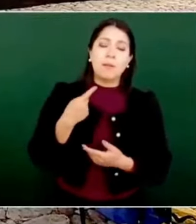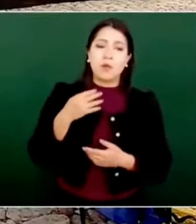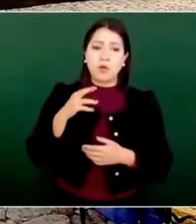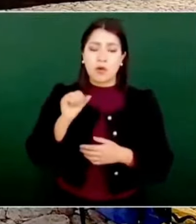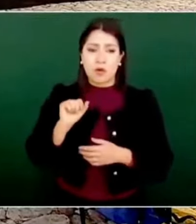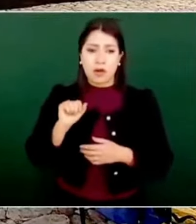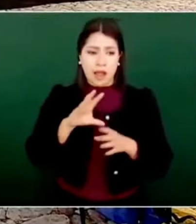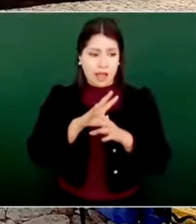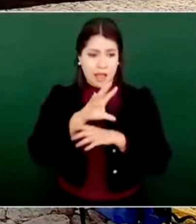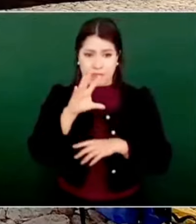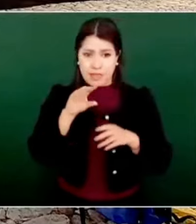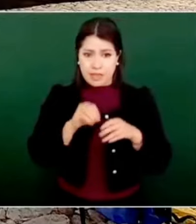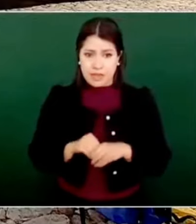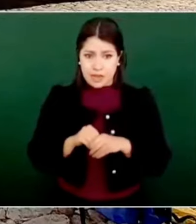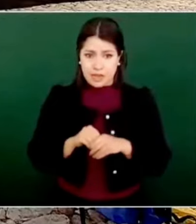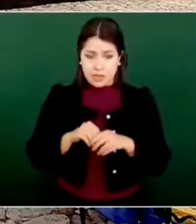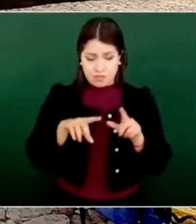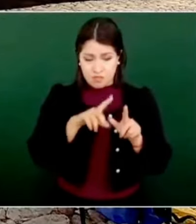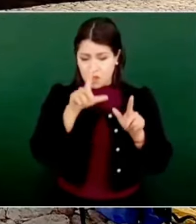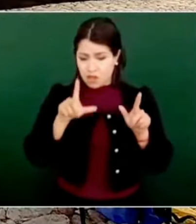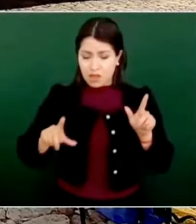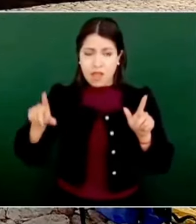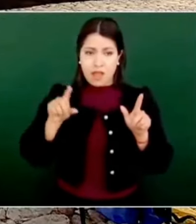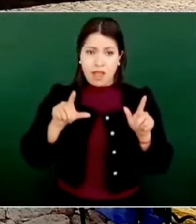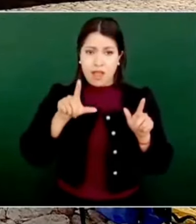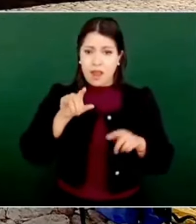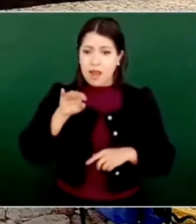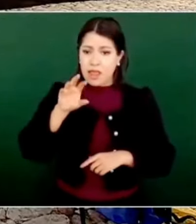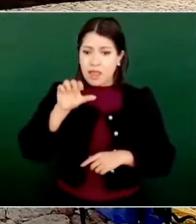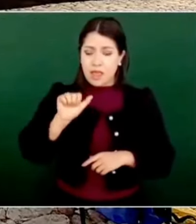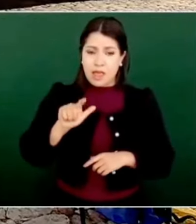esta maestra Lía limón